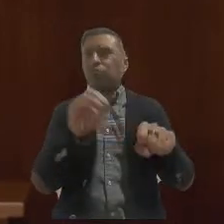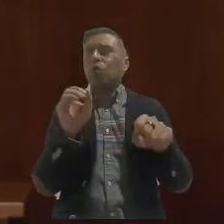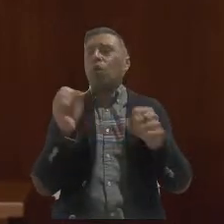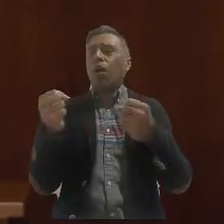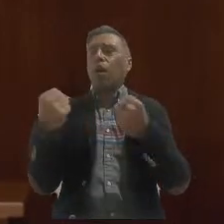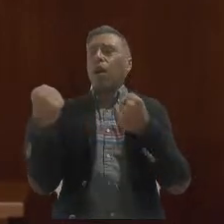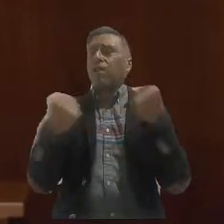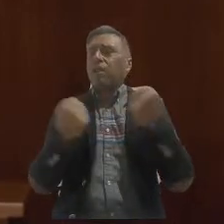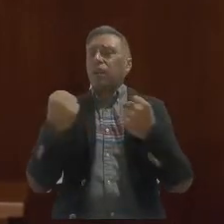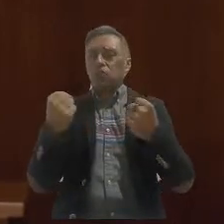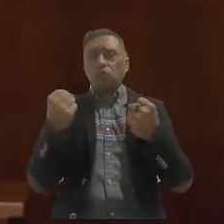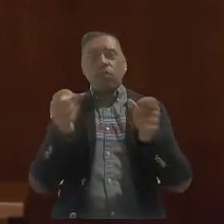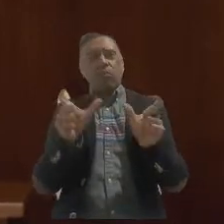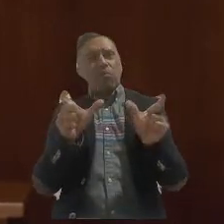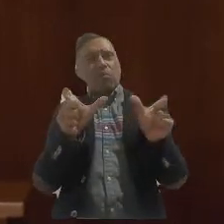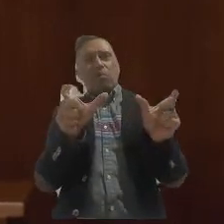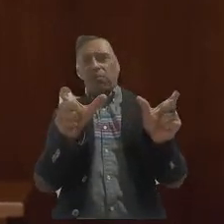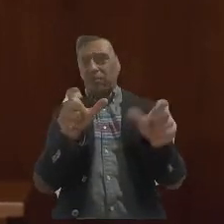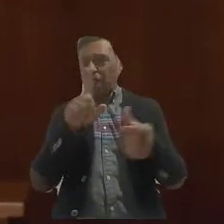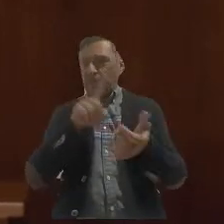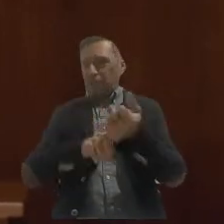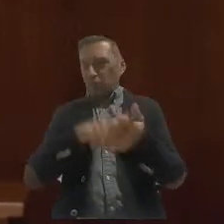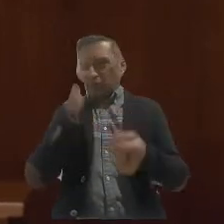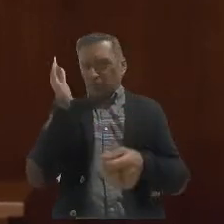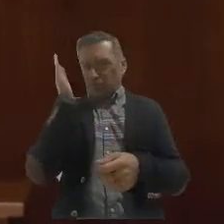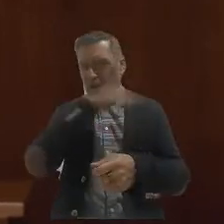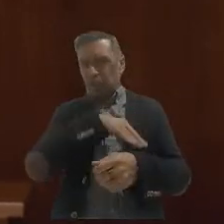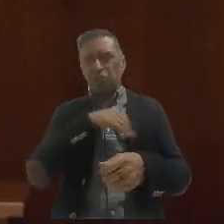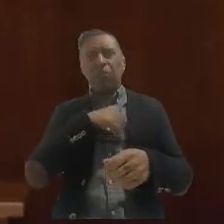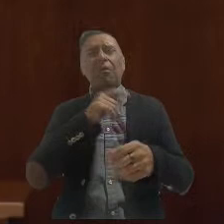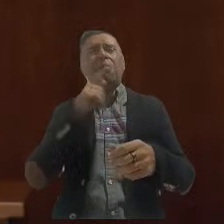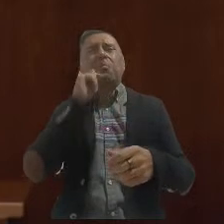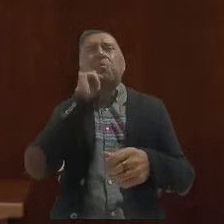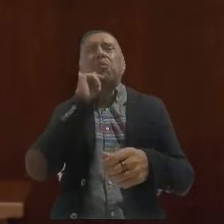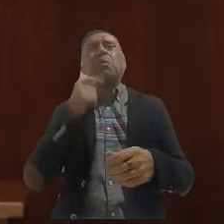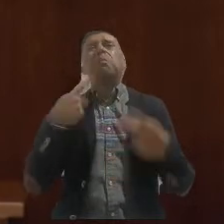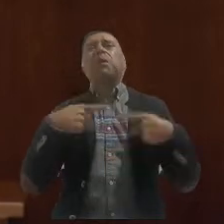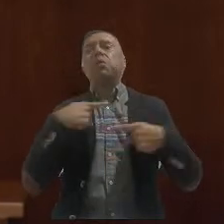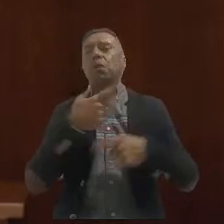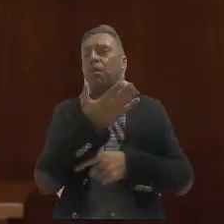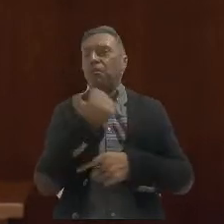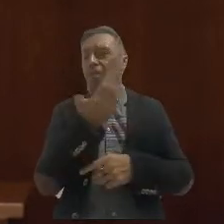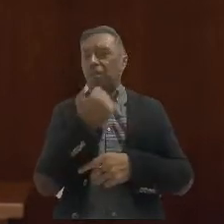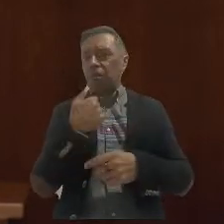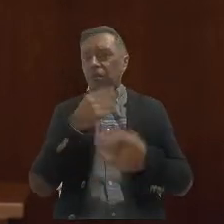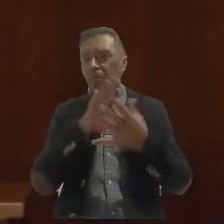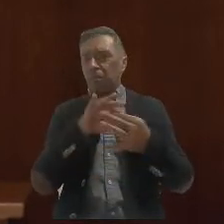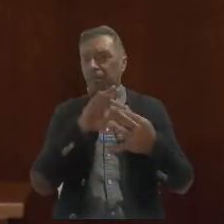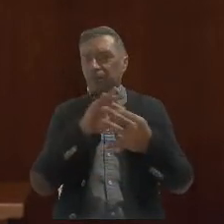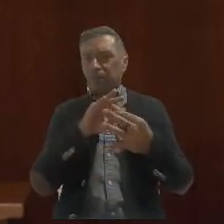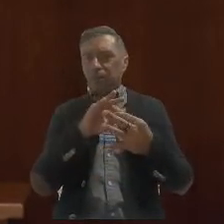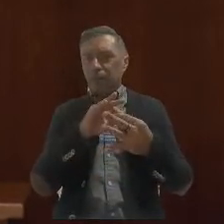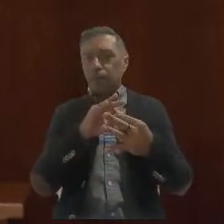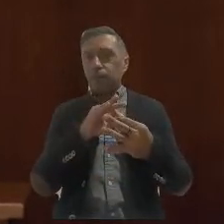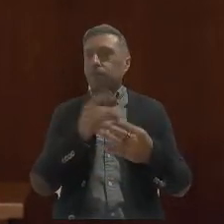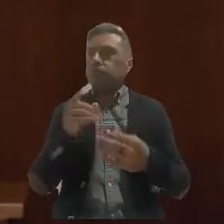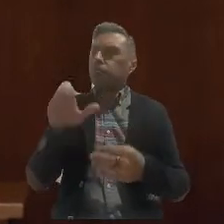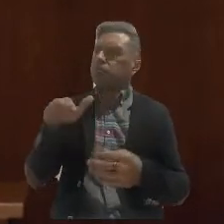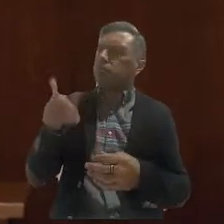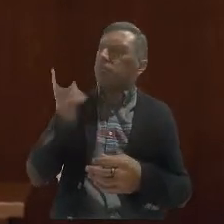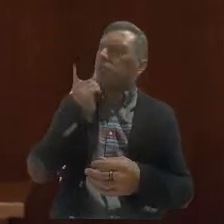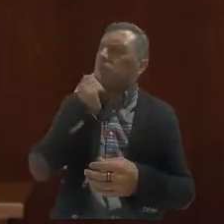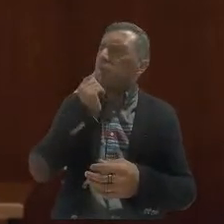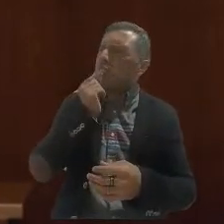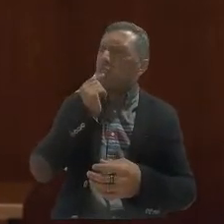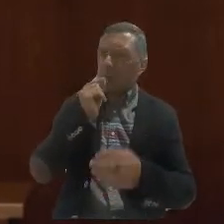retenes con el fin de delinquir al amparo de las autoridades que solo piden la información de los policías o supuestos